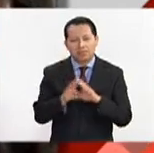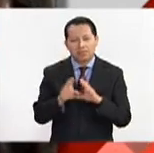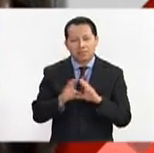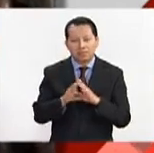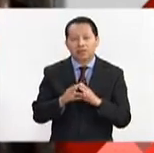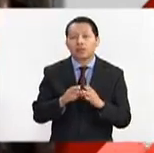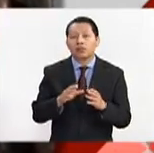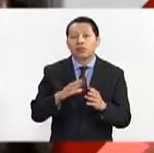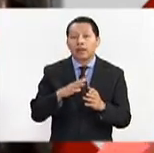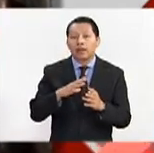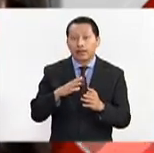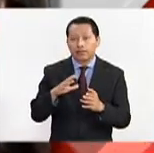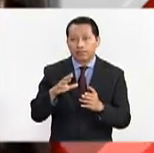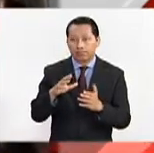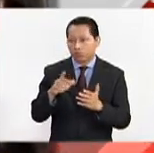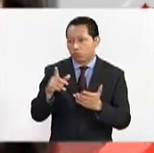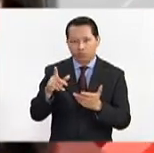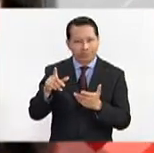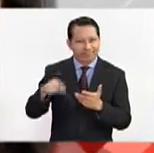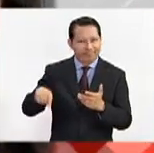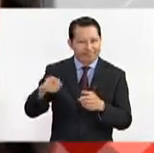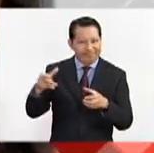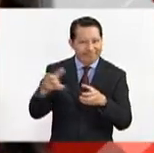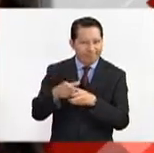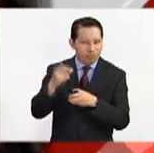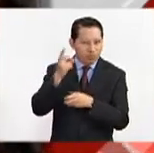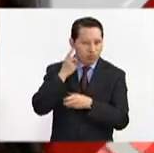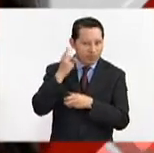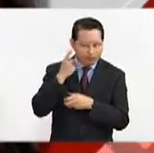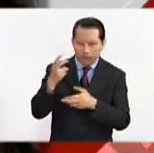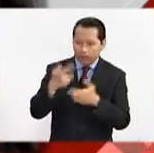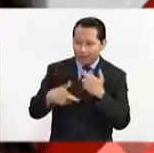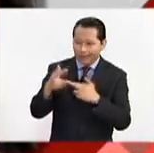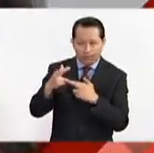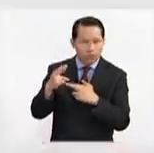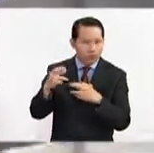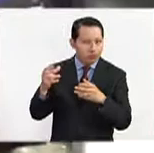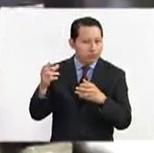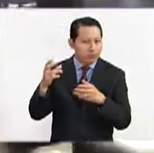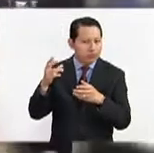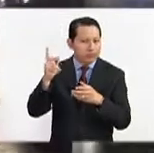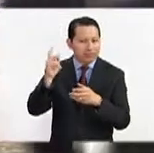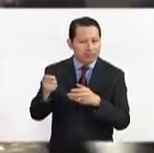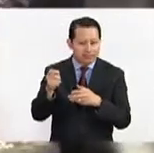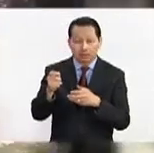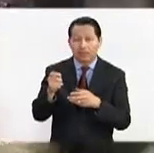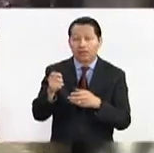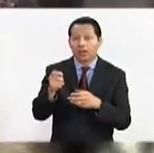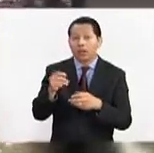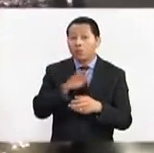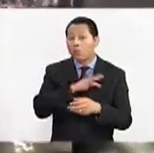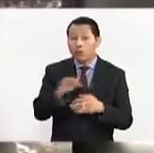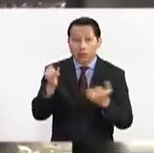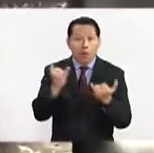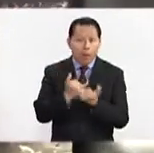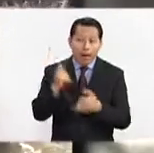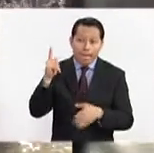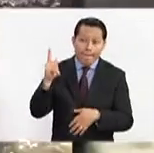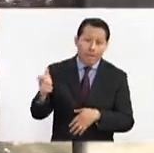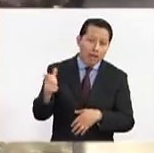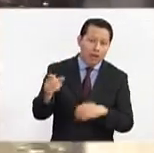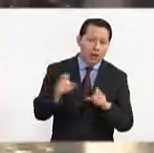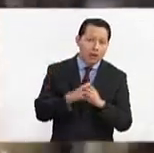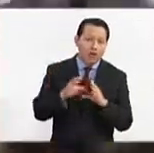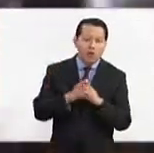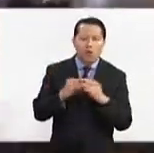el legislador Steve Scalise regresó precisamente al Congreso después de haber sido víctima blanco de uno de estos tiroteos por parte